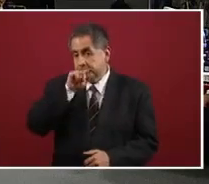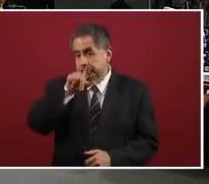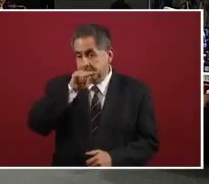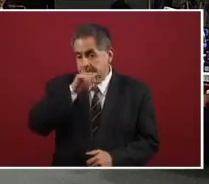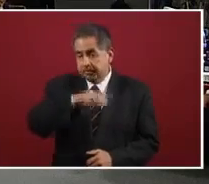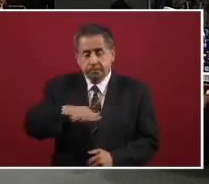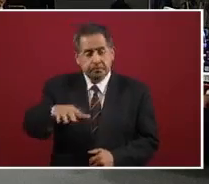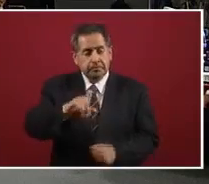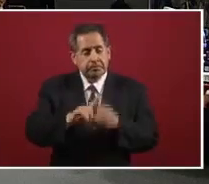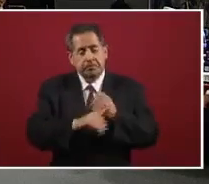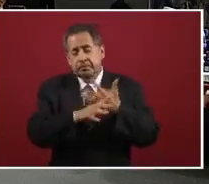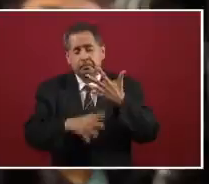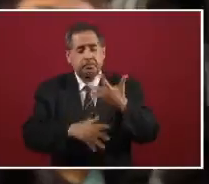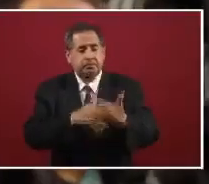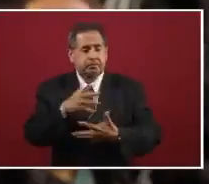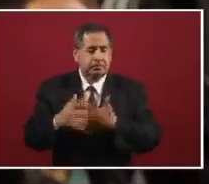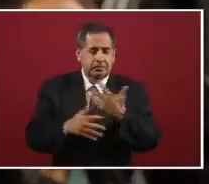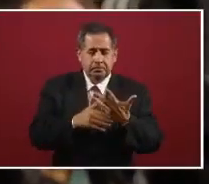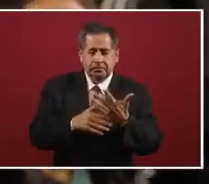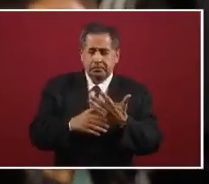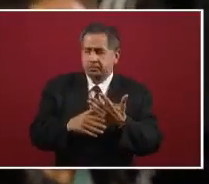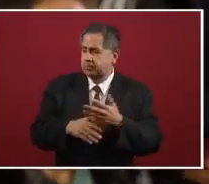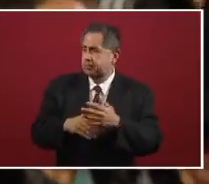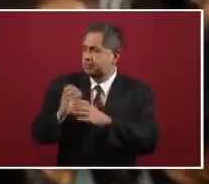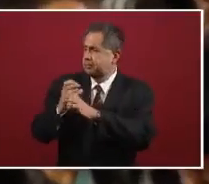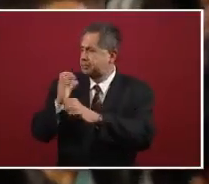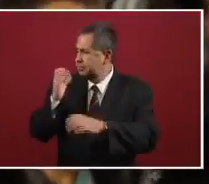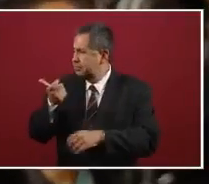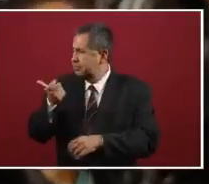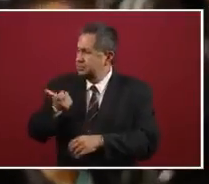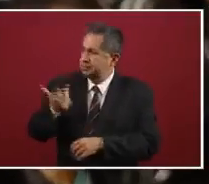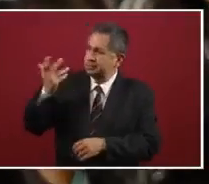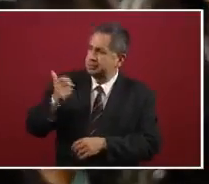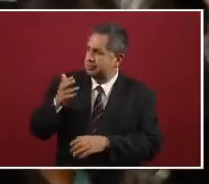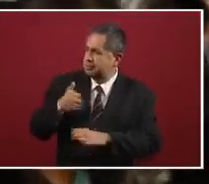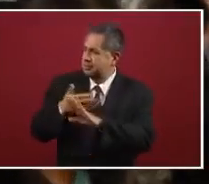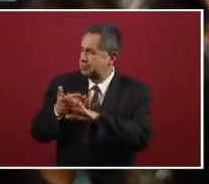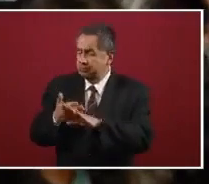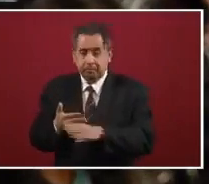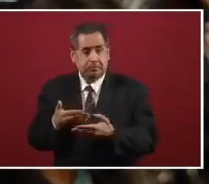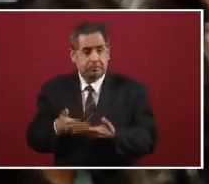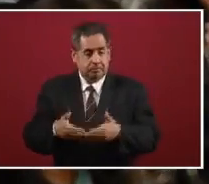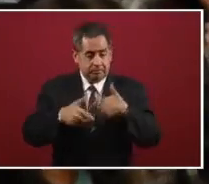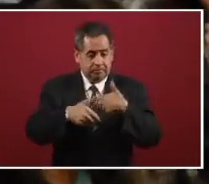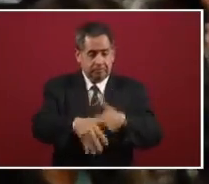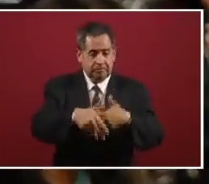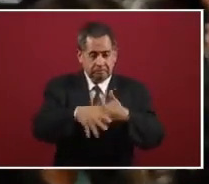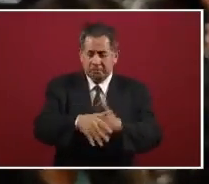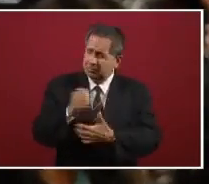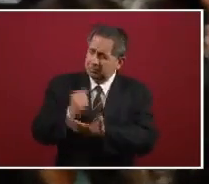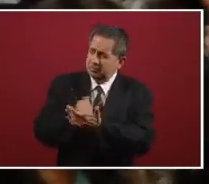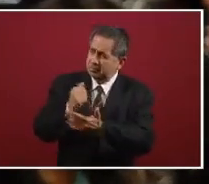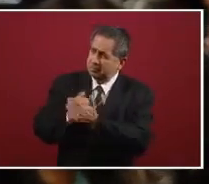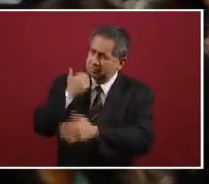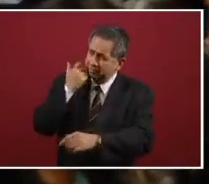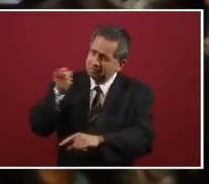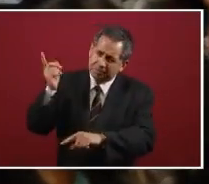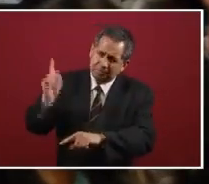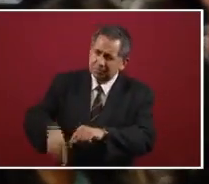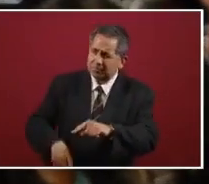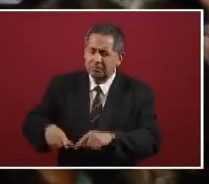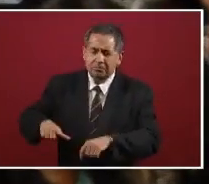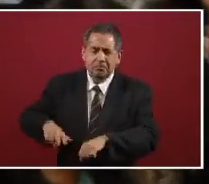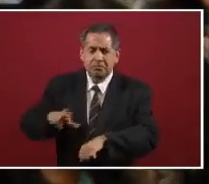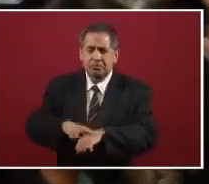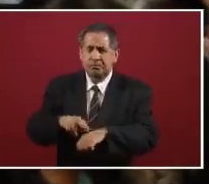pasaron de ser en contra a la alza de las tarifas del transporte público a manifestaciones para que renuncie el gobernador Enrique Alfaro